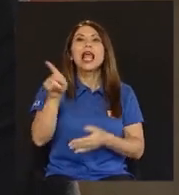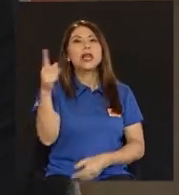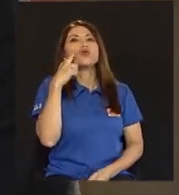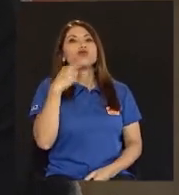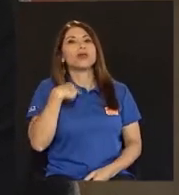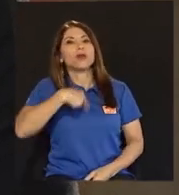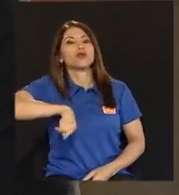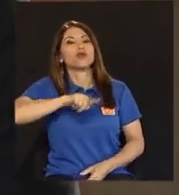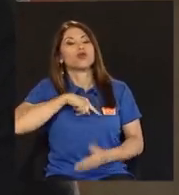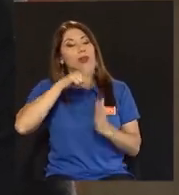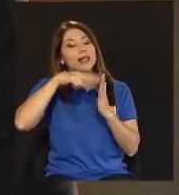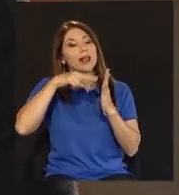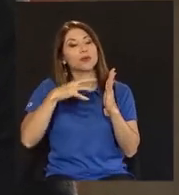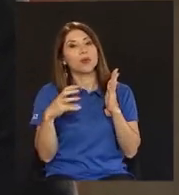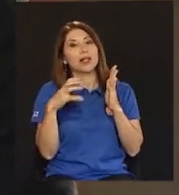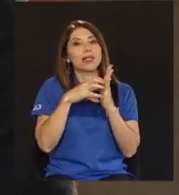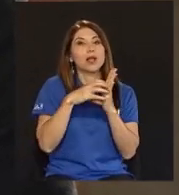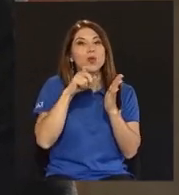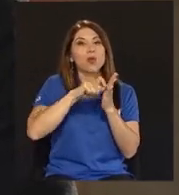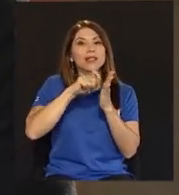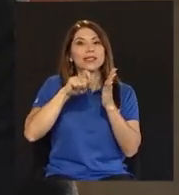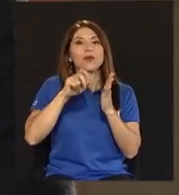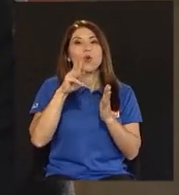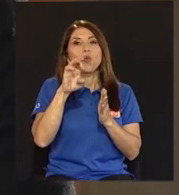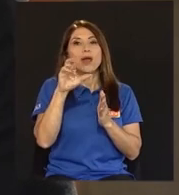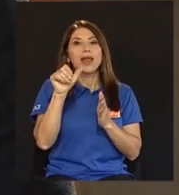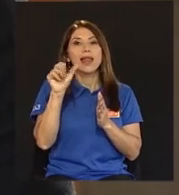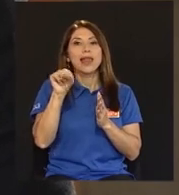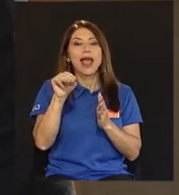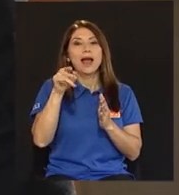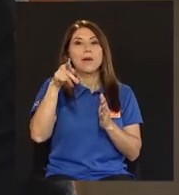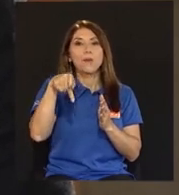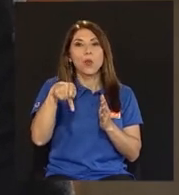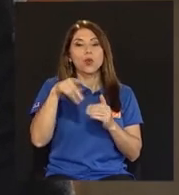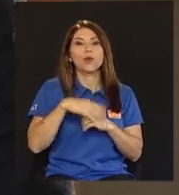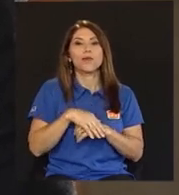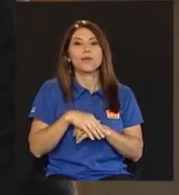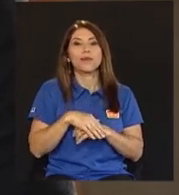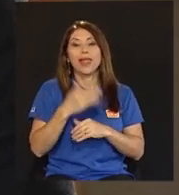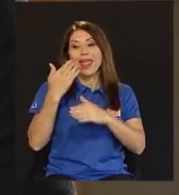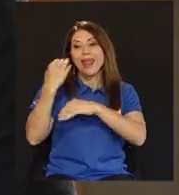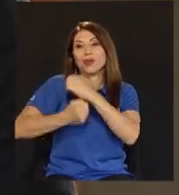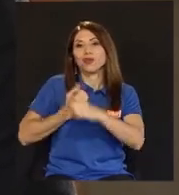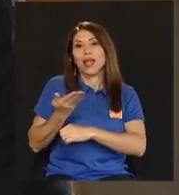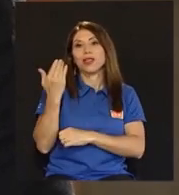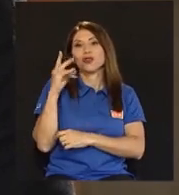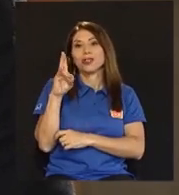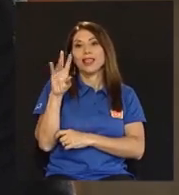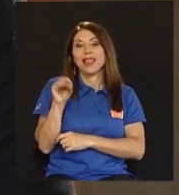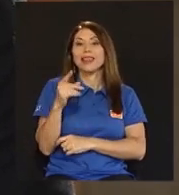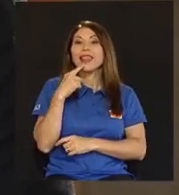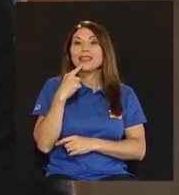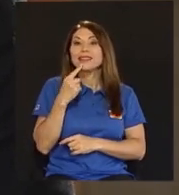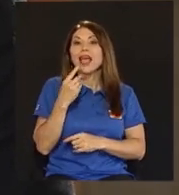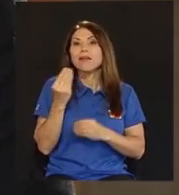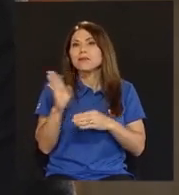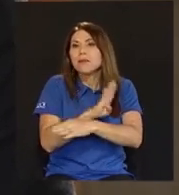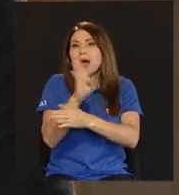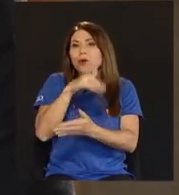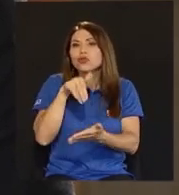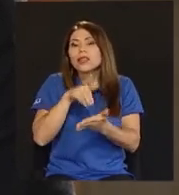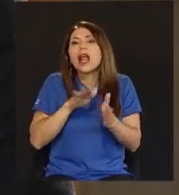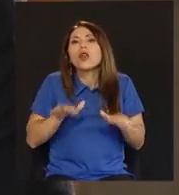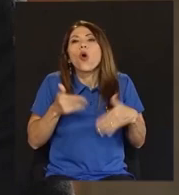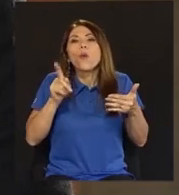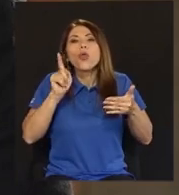Y en el contexto de los años 70, era de cómo un banco central debía usar los instrumentos de política monetaria